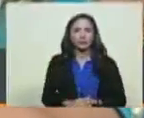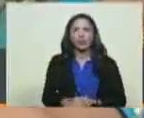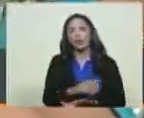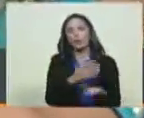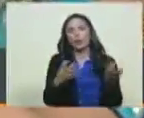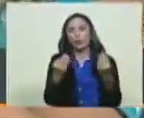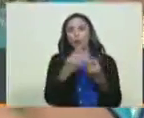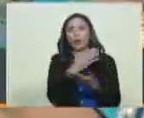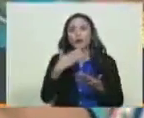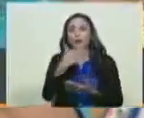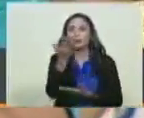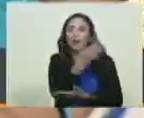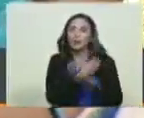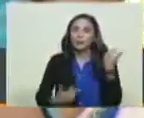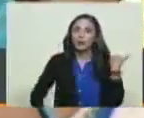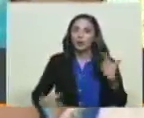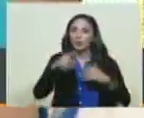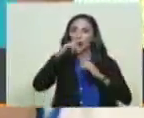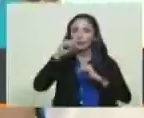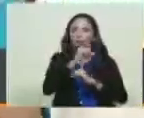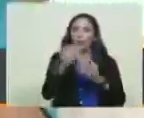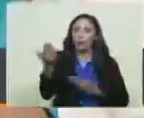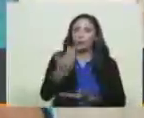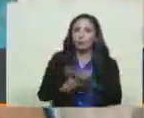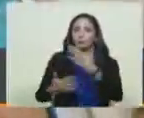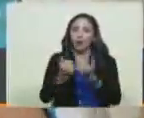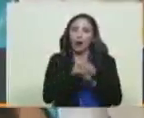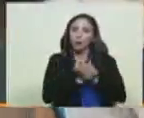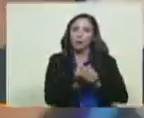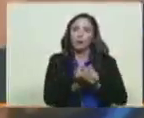la ternura gracias presidente por ser tan nobles